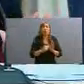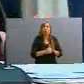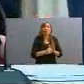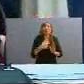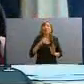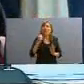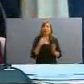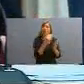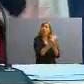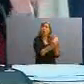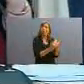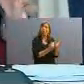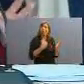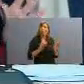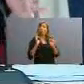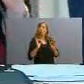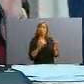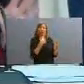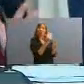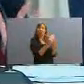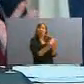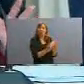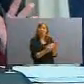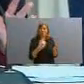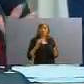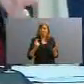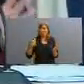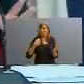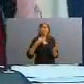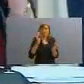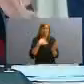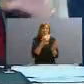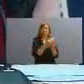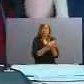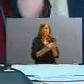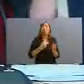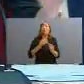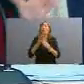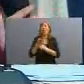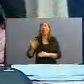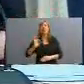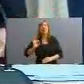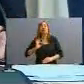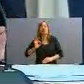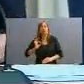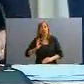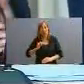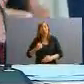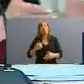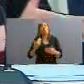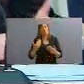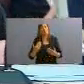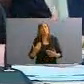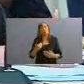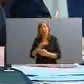reúna las calidades, los requisitos y apruebe los exámenes que establezcan, está en condiciones. Y si